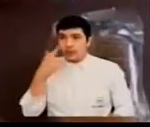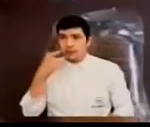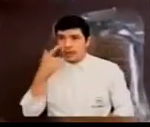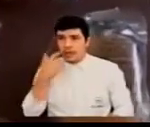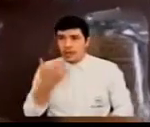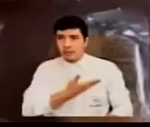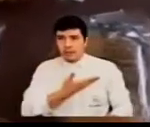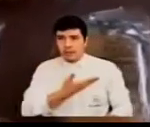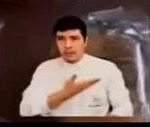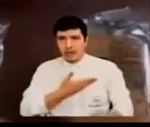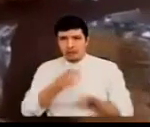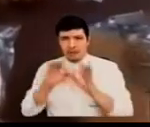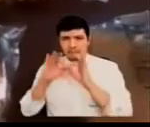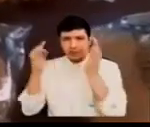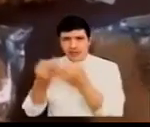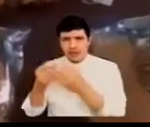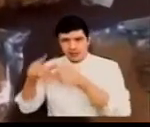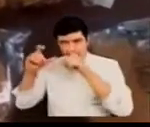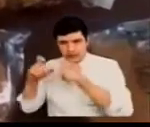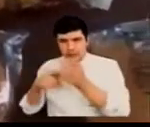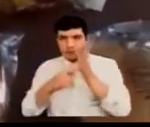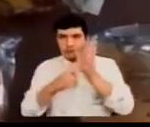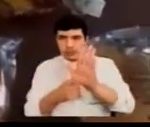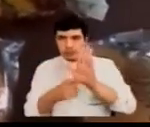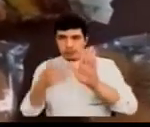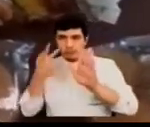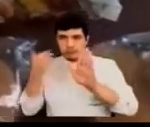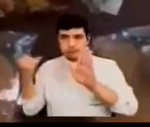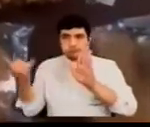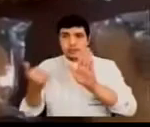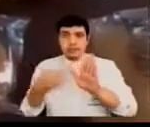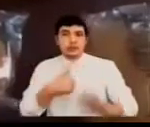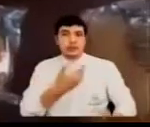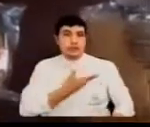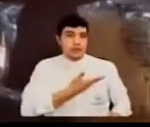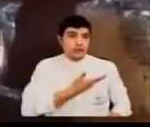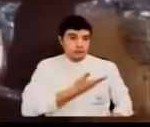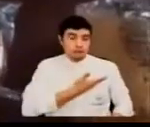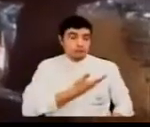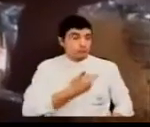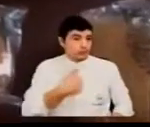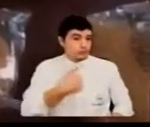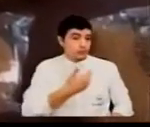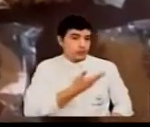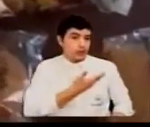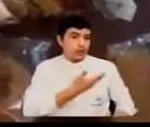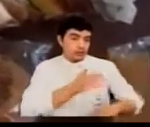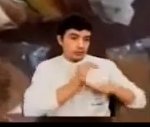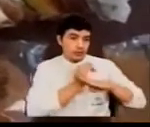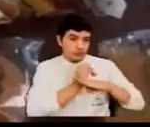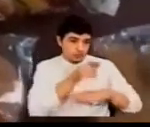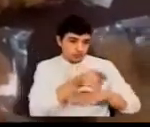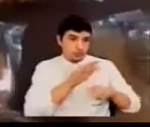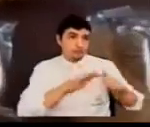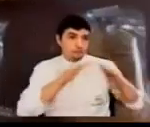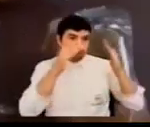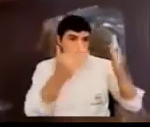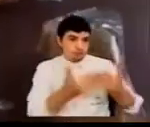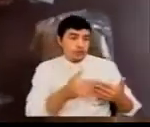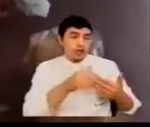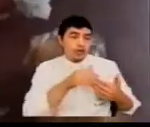de hoy es 20 de abril del 2020, entregaron el PAE, programa entregado